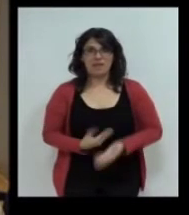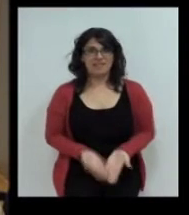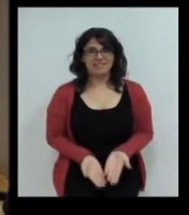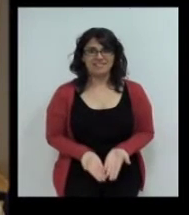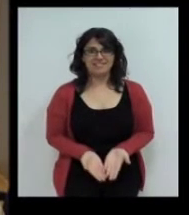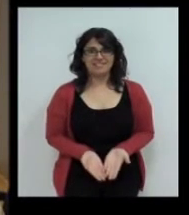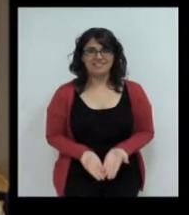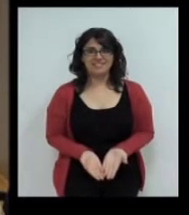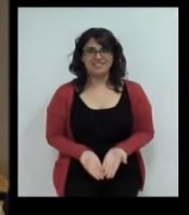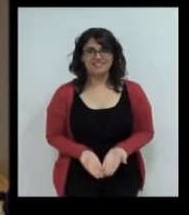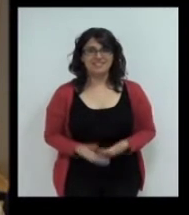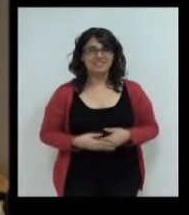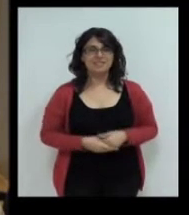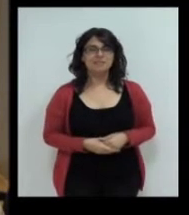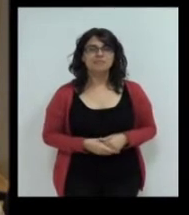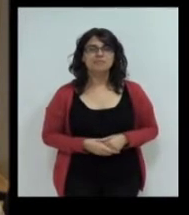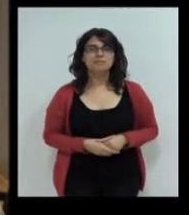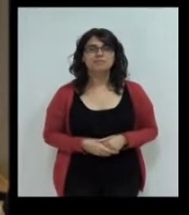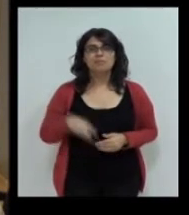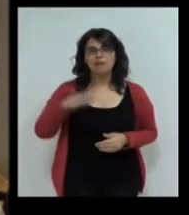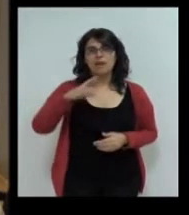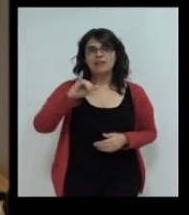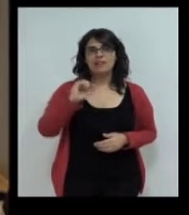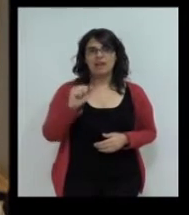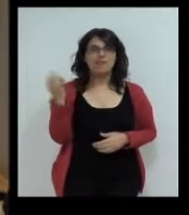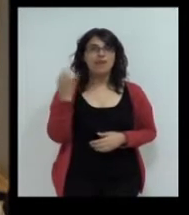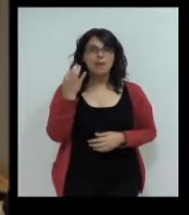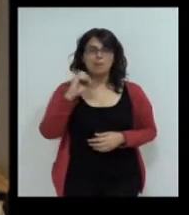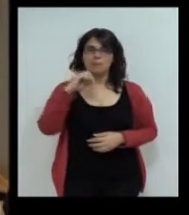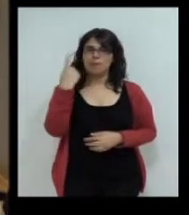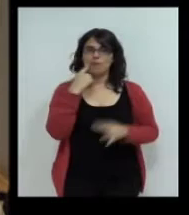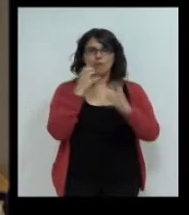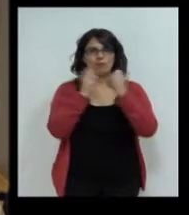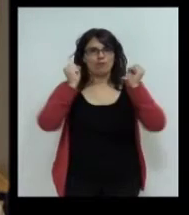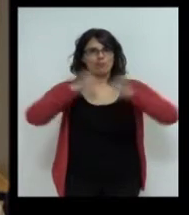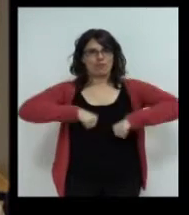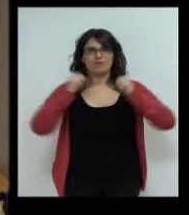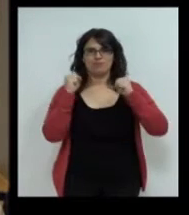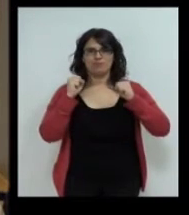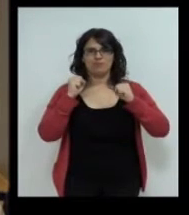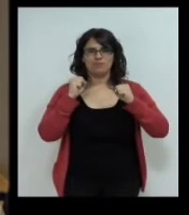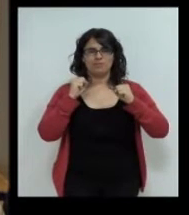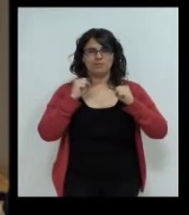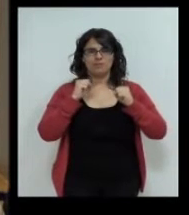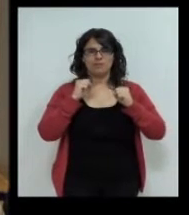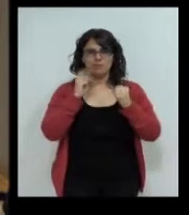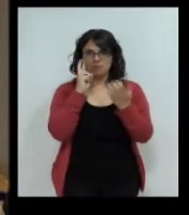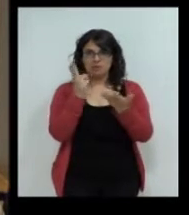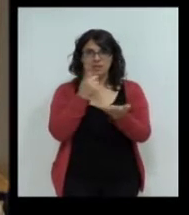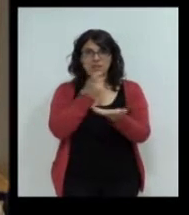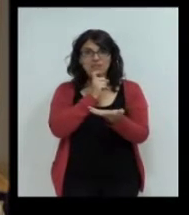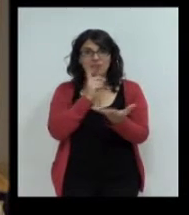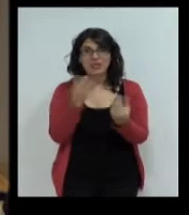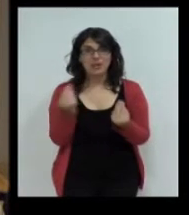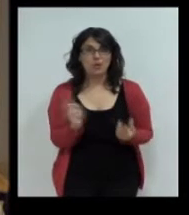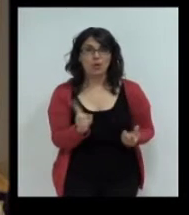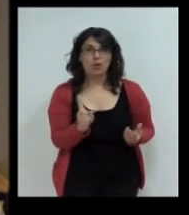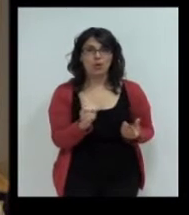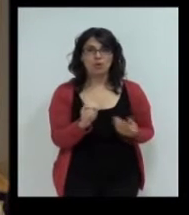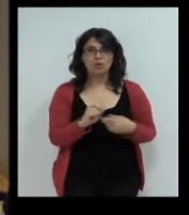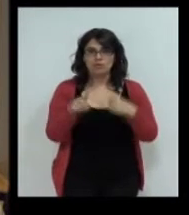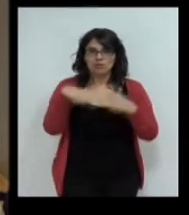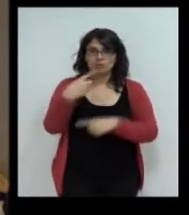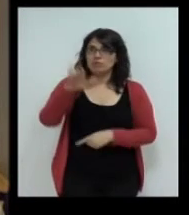en realidad Normalizar, claro. es el llegar a ese consenso, el ver que cuando no es tan difícil, a continuación que entre el